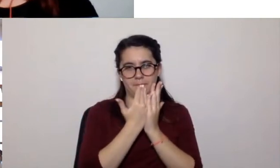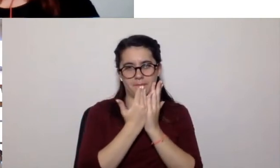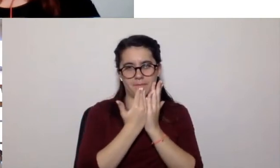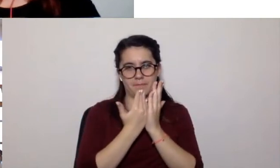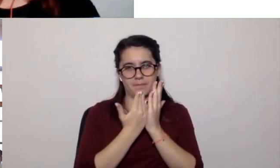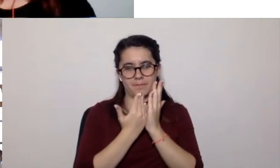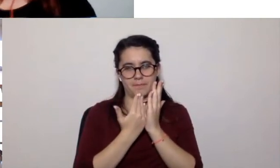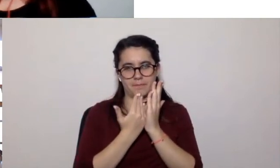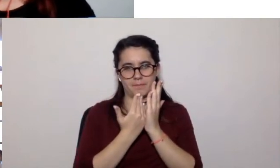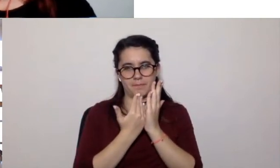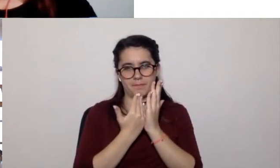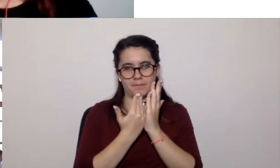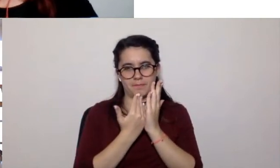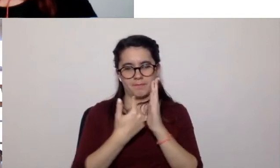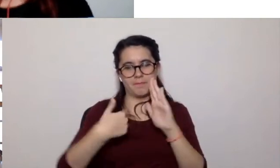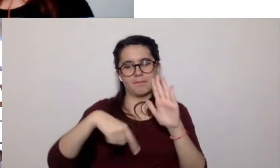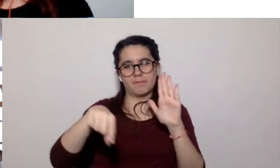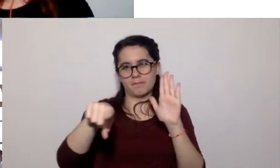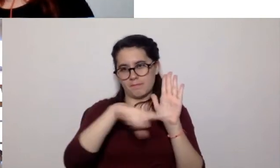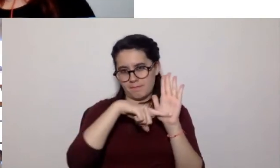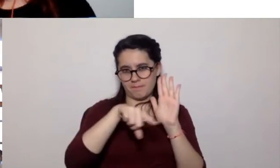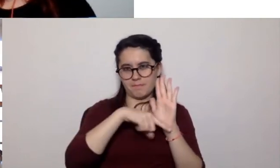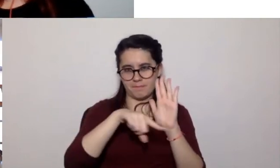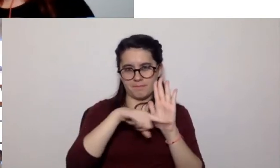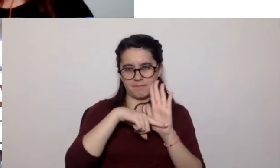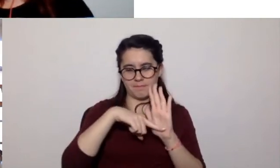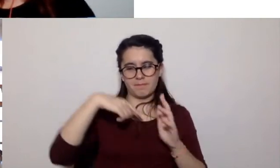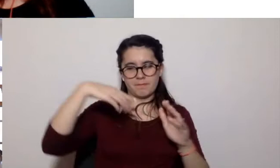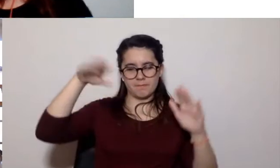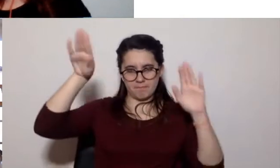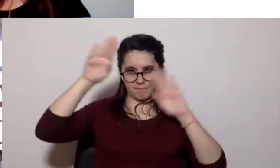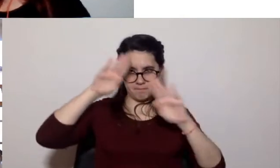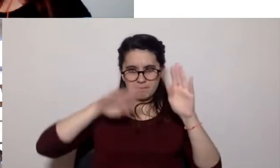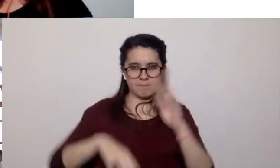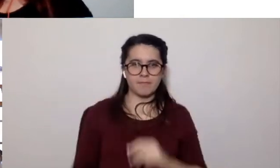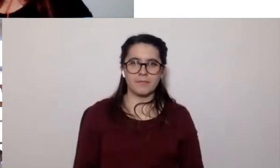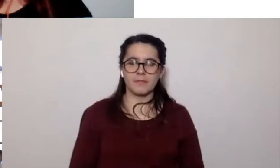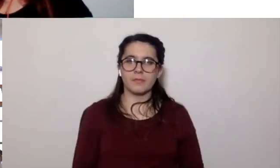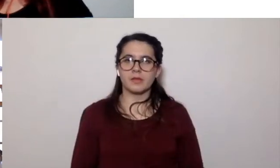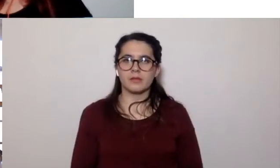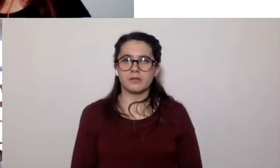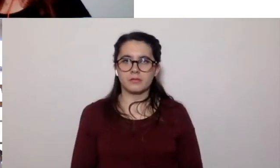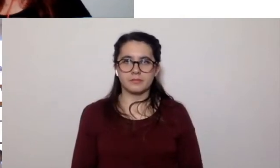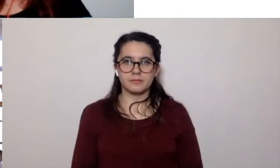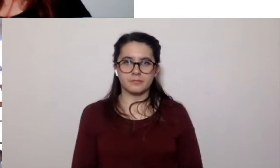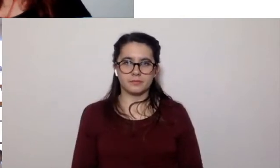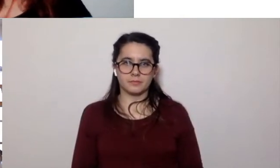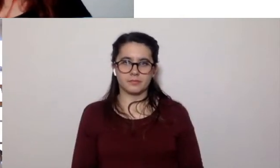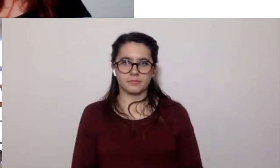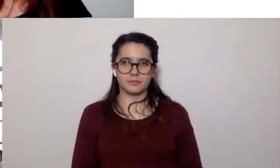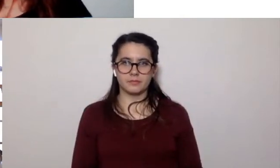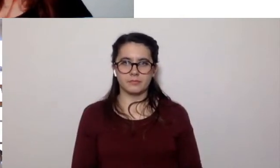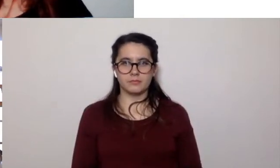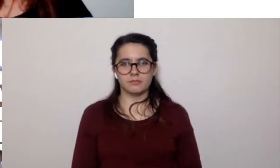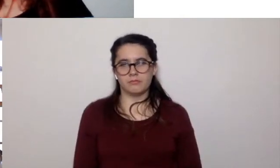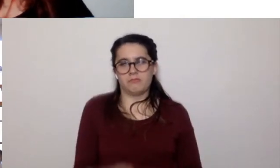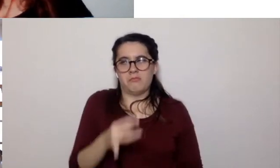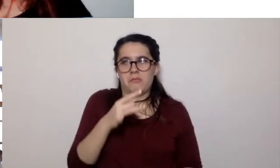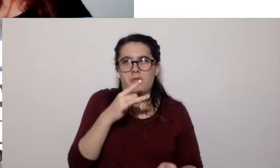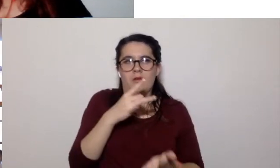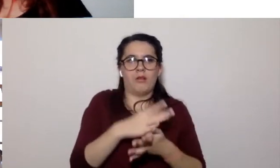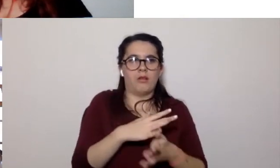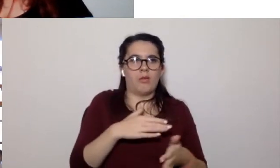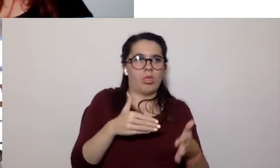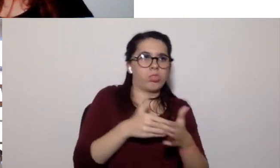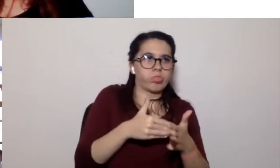este pensamiento negativo, inútil, ¿no? Claro, sí, que nada más te está destruyendo. Exacto. Te está